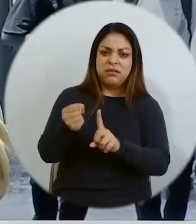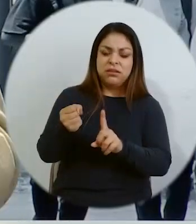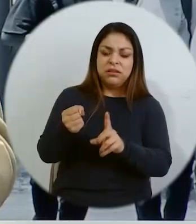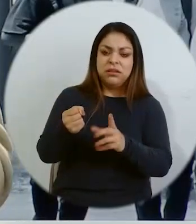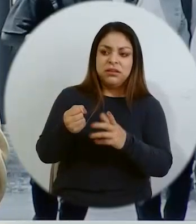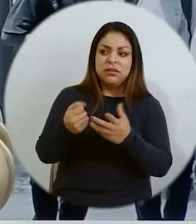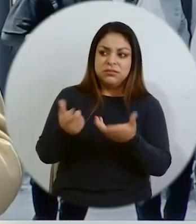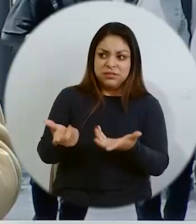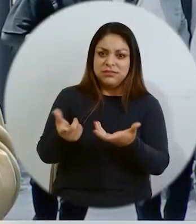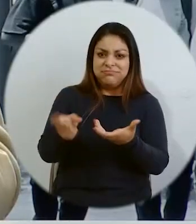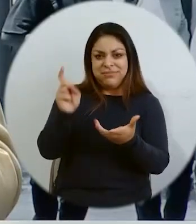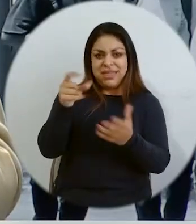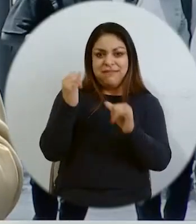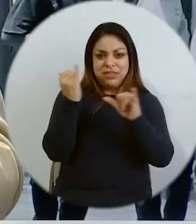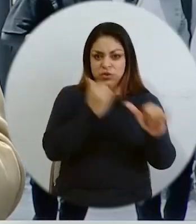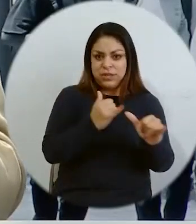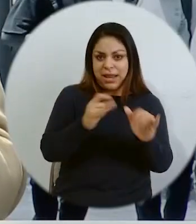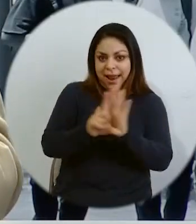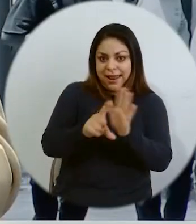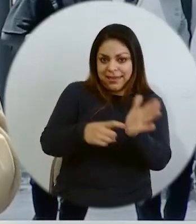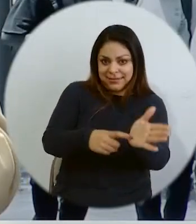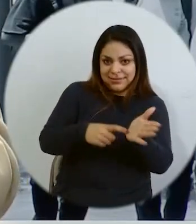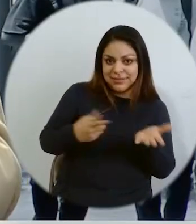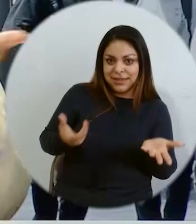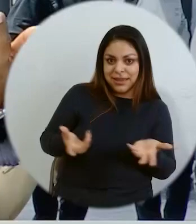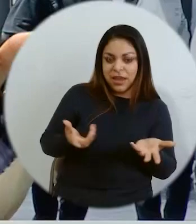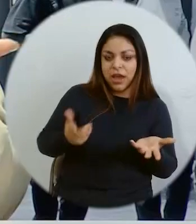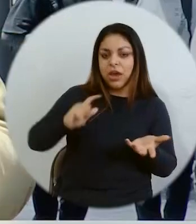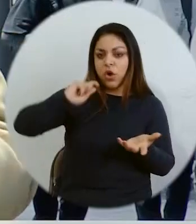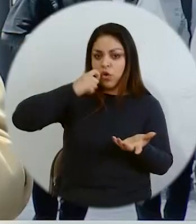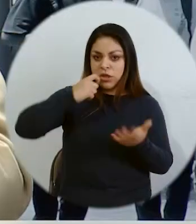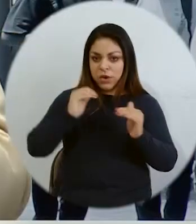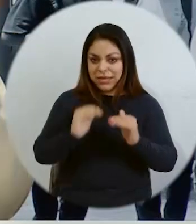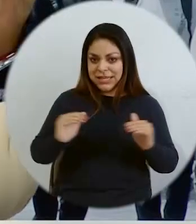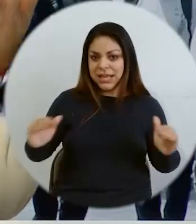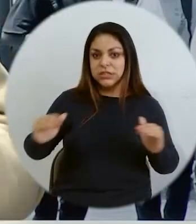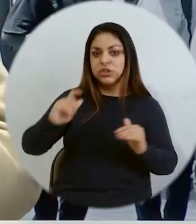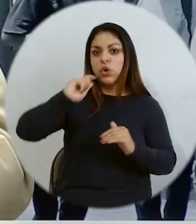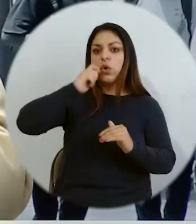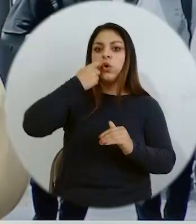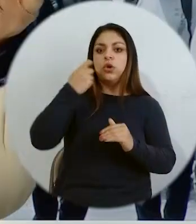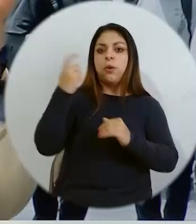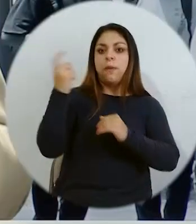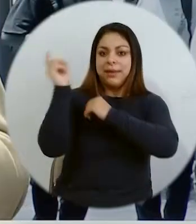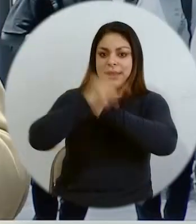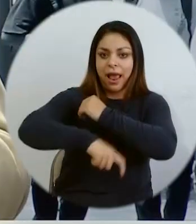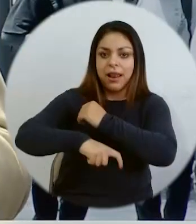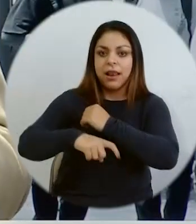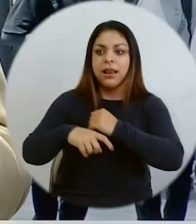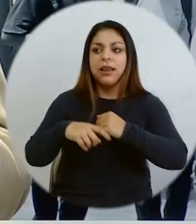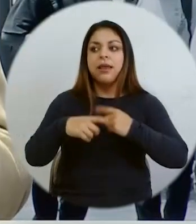eso no es negociable, la ley lo exige. Y así lo exige la Convención de los Derechos del Niño, el Código de Niñez, el Código Procesal Penal.